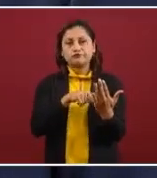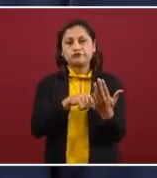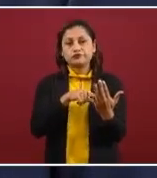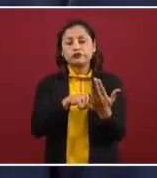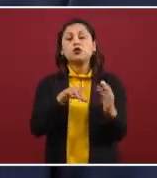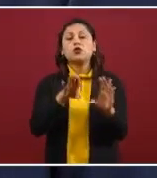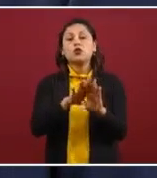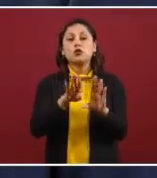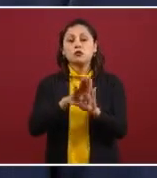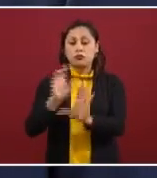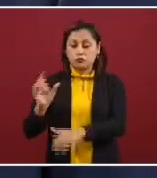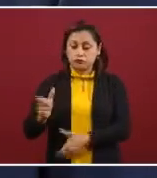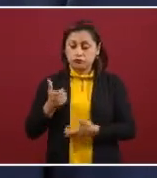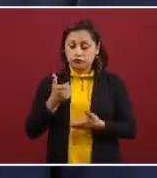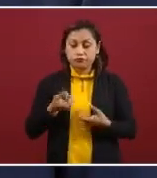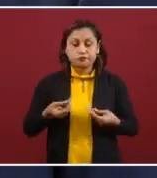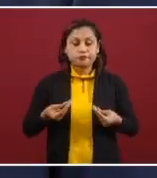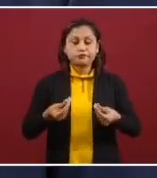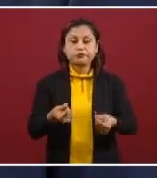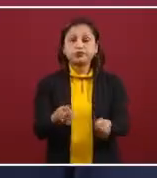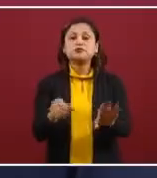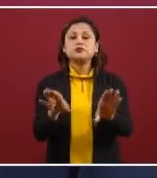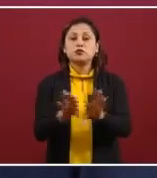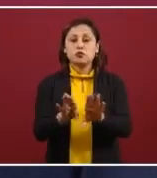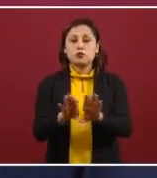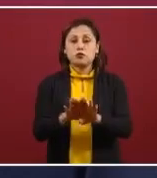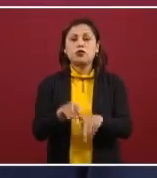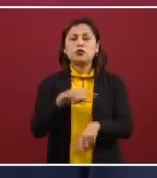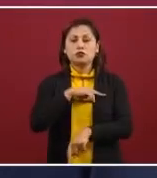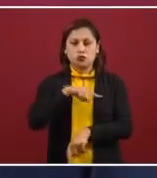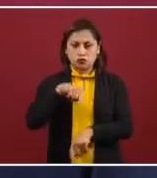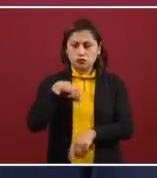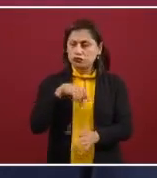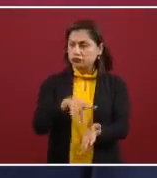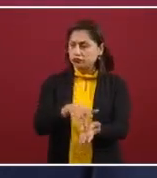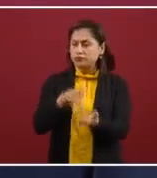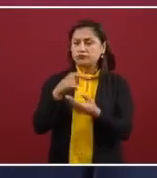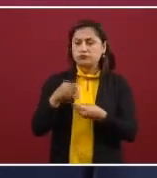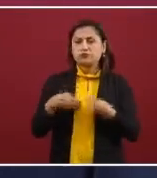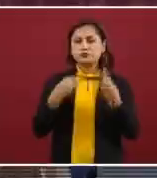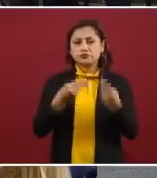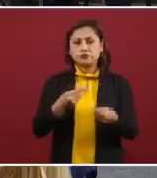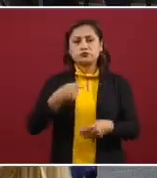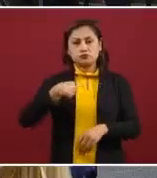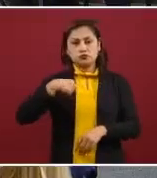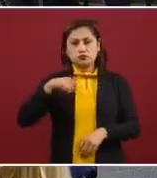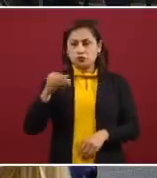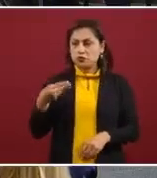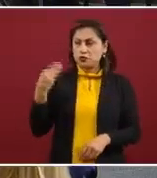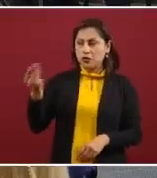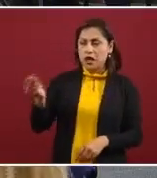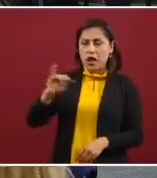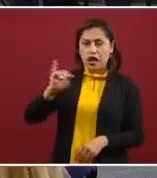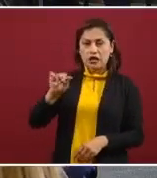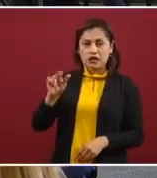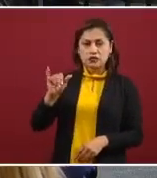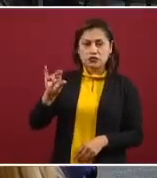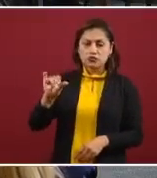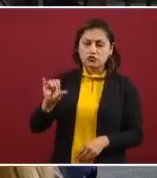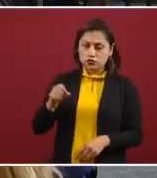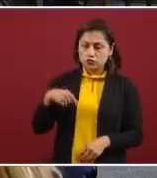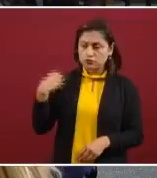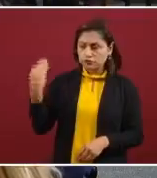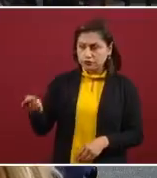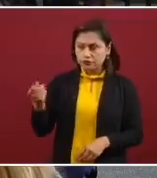gasto. Y vamos a proporcionarlo. Ahorita le voy a entregar las pruebas con Jesús. Sí, y lo entregamos también